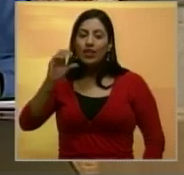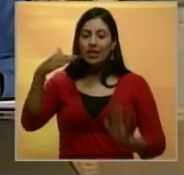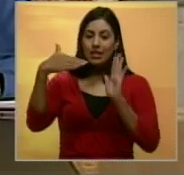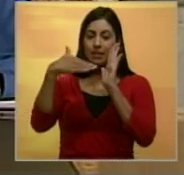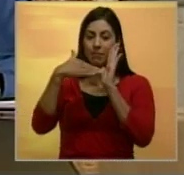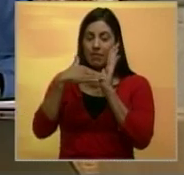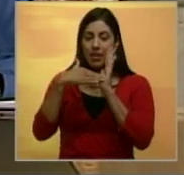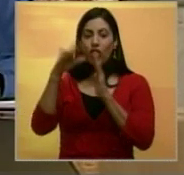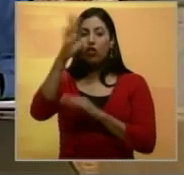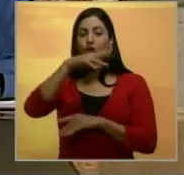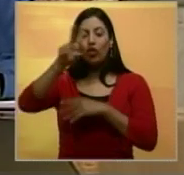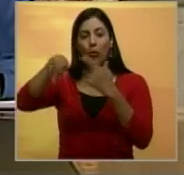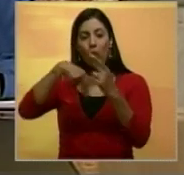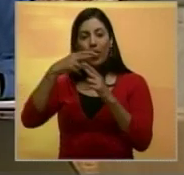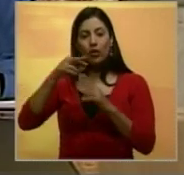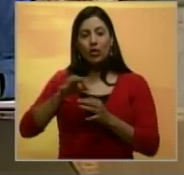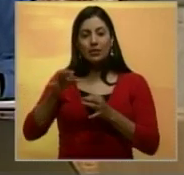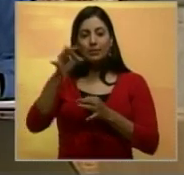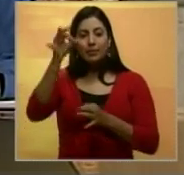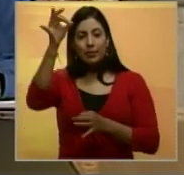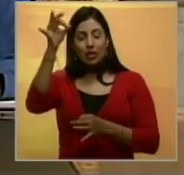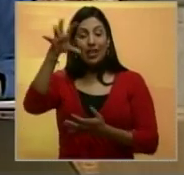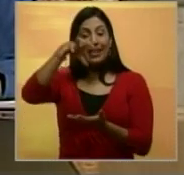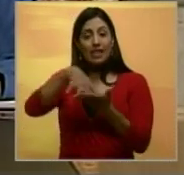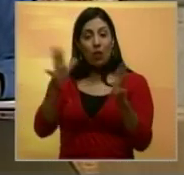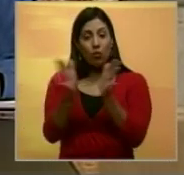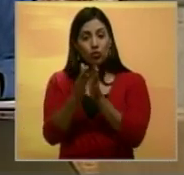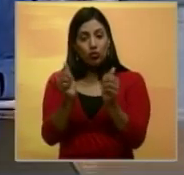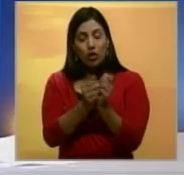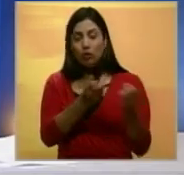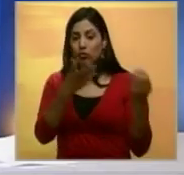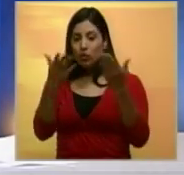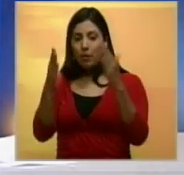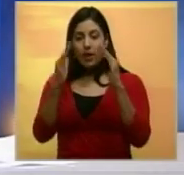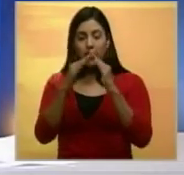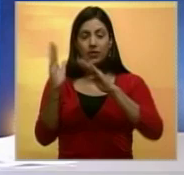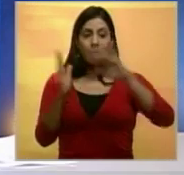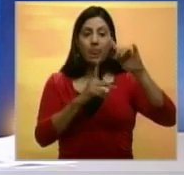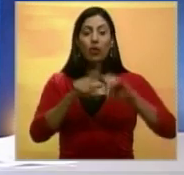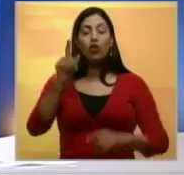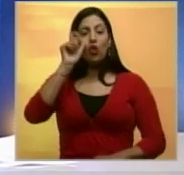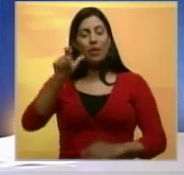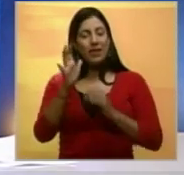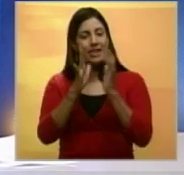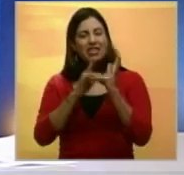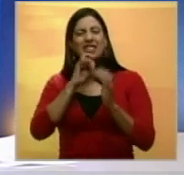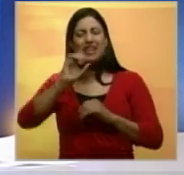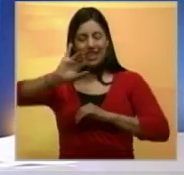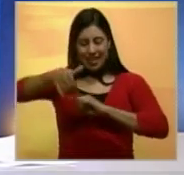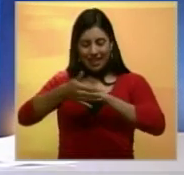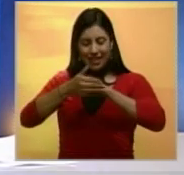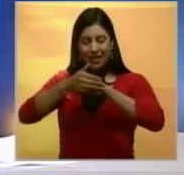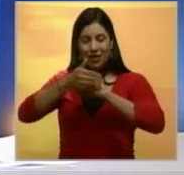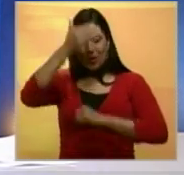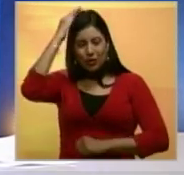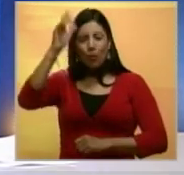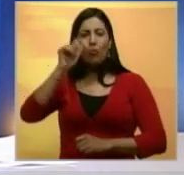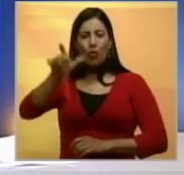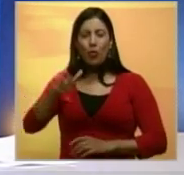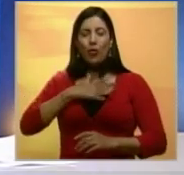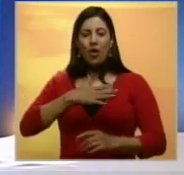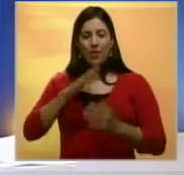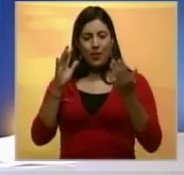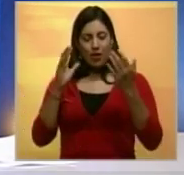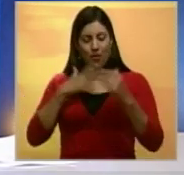1.350.000 en Puerto Píritu. Estado Anzoátegui. Jesús Torrealba, secretario ejecutivo de la Mesa de la Unidad